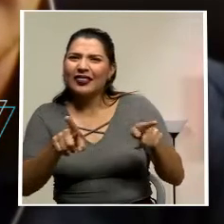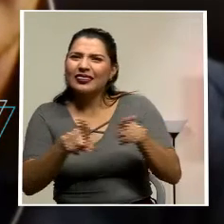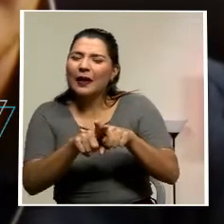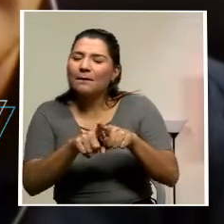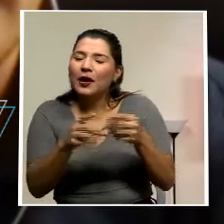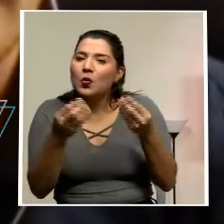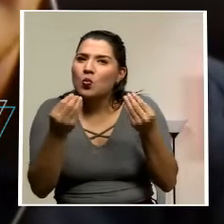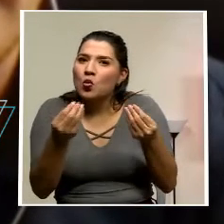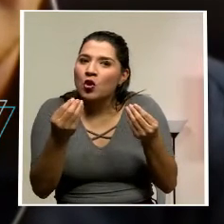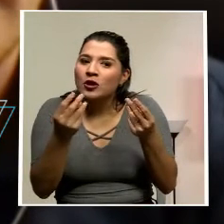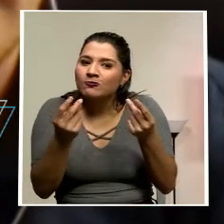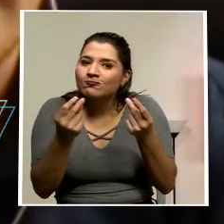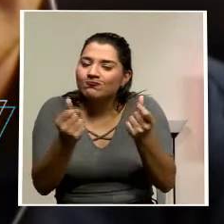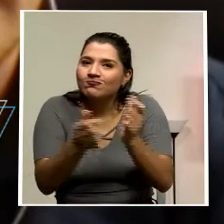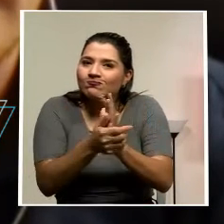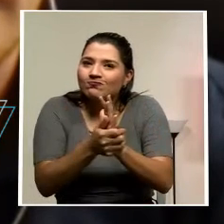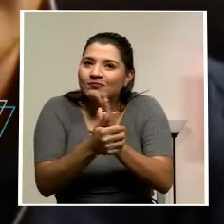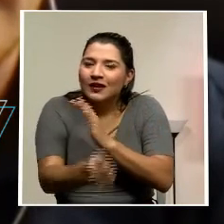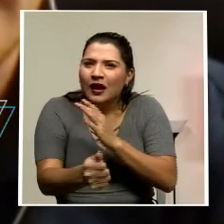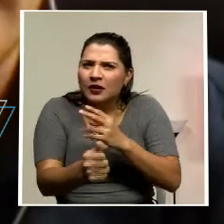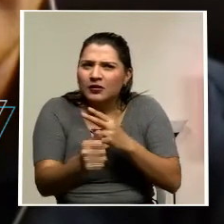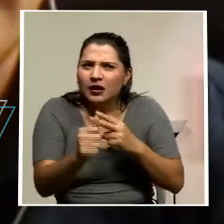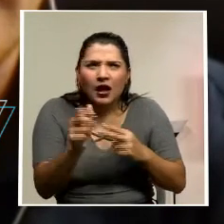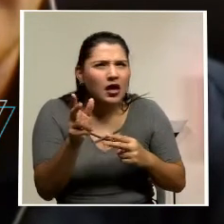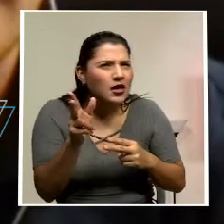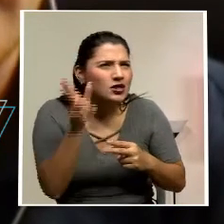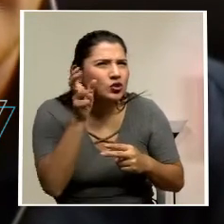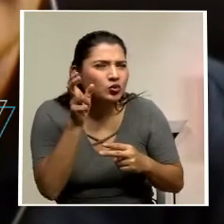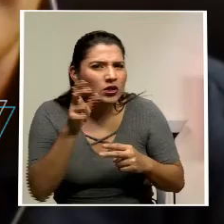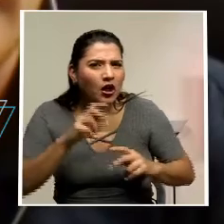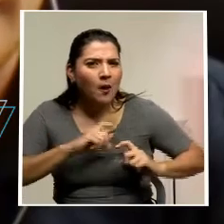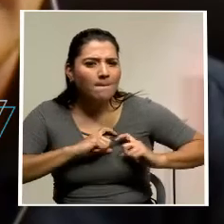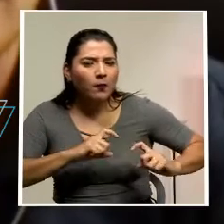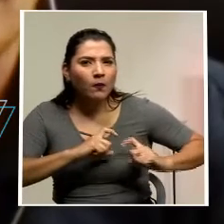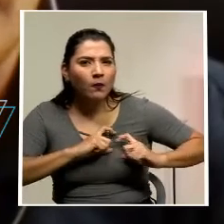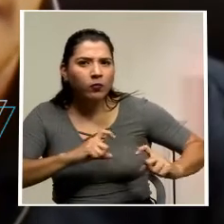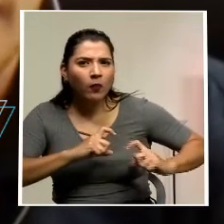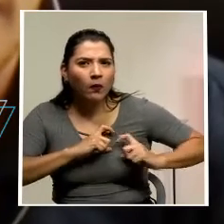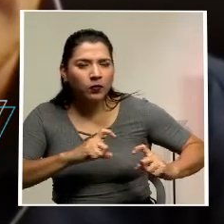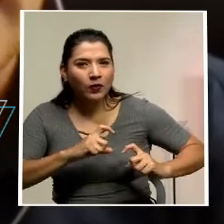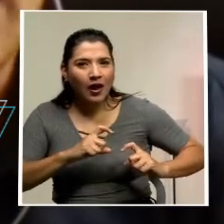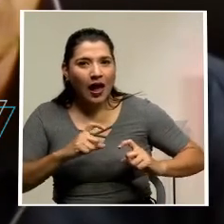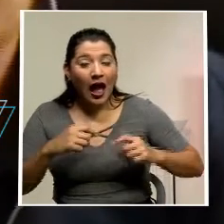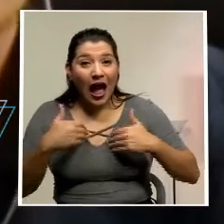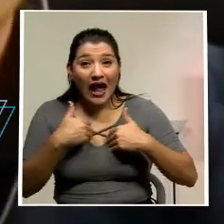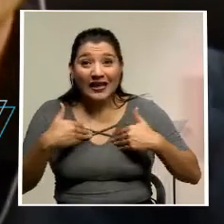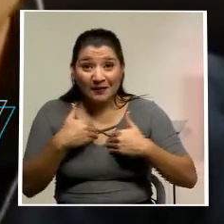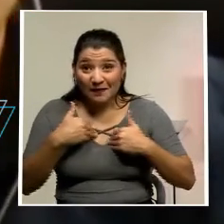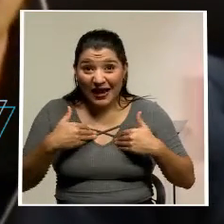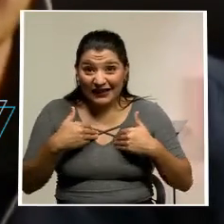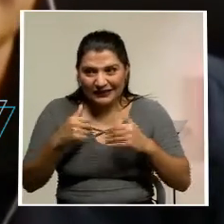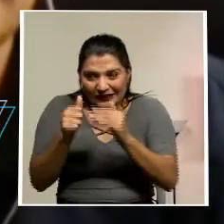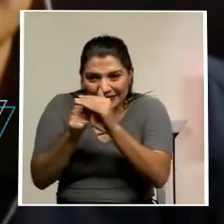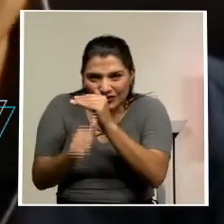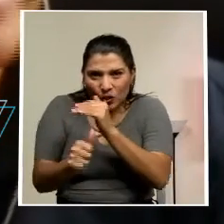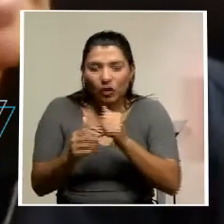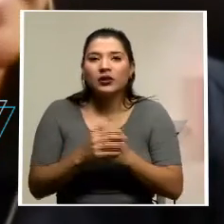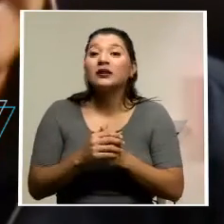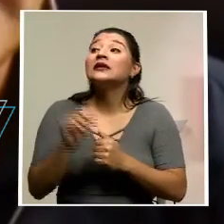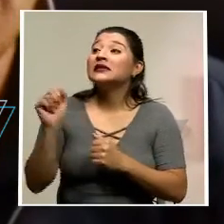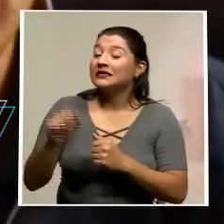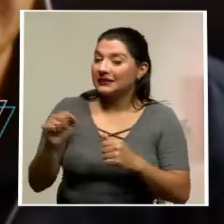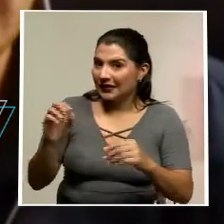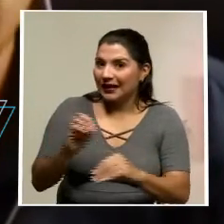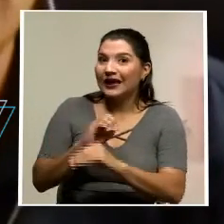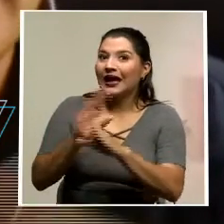a detectar el latido de presas que se esconden en el barro. Claro, los peces sierra es muy